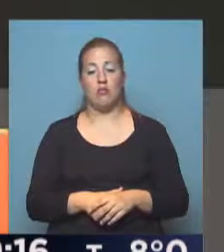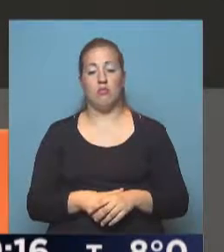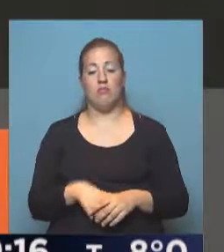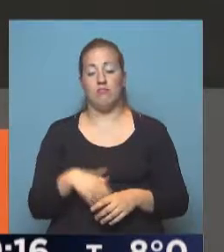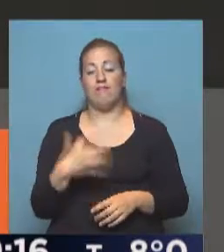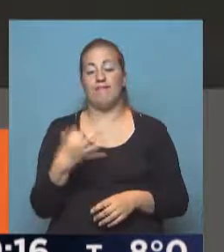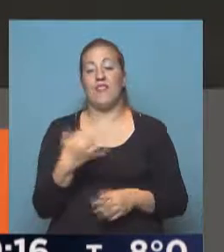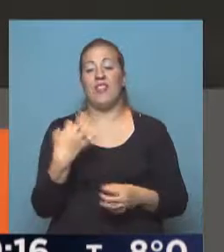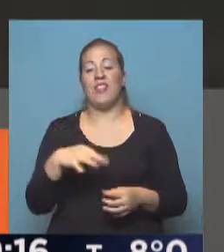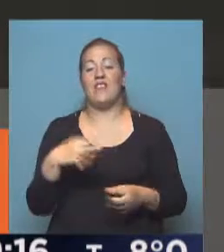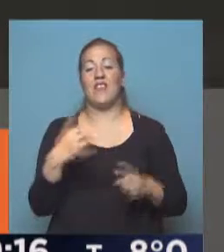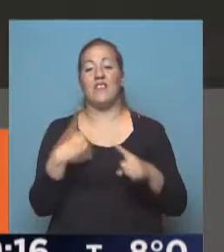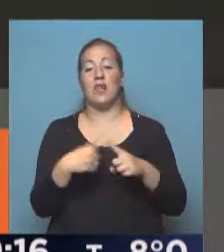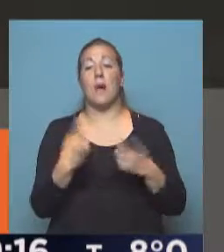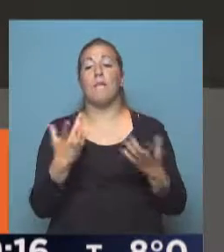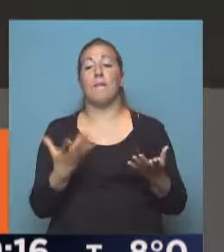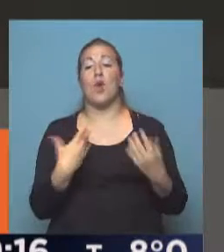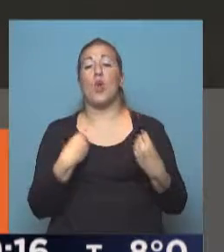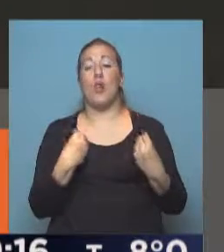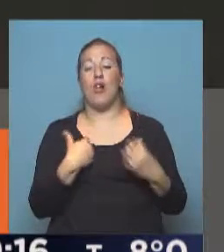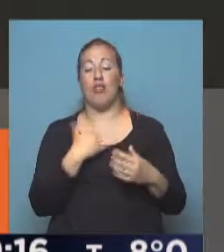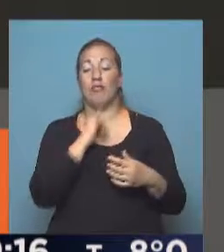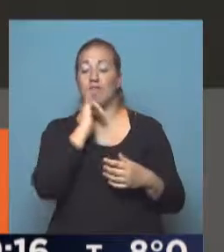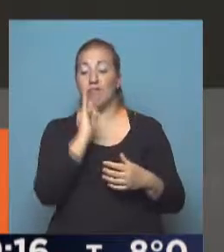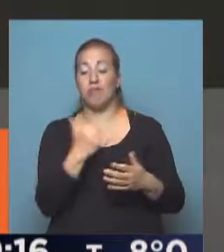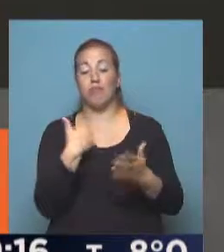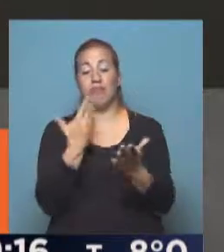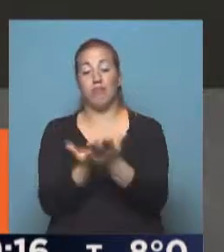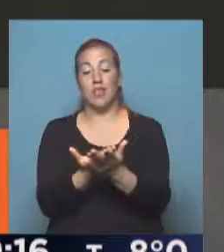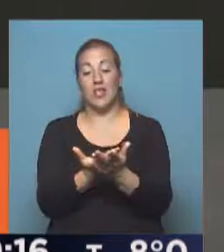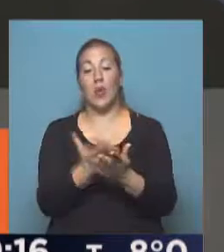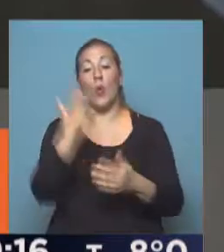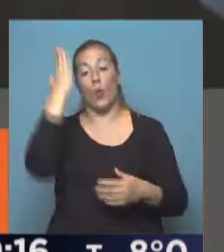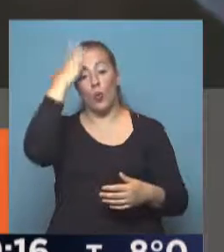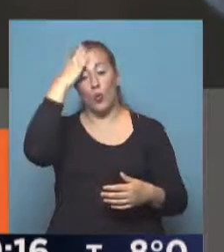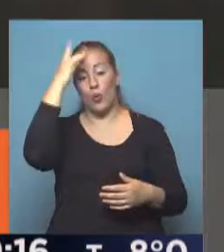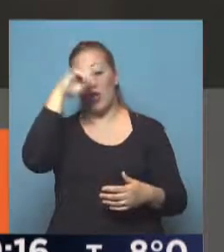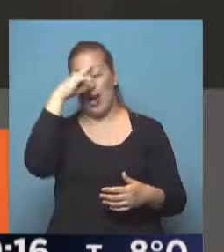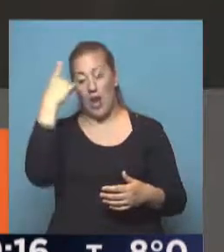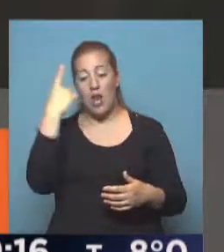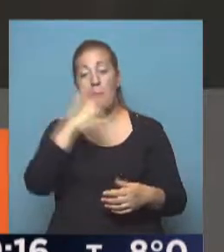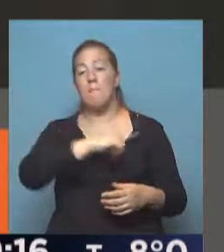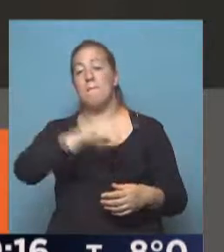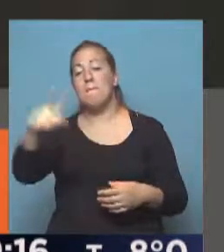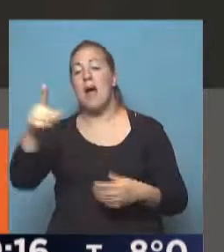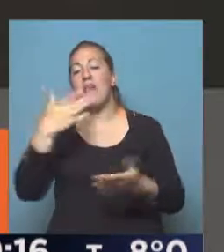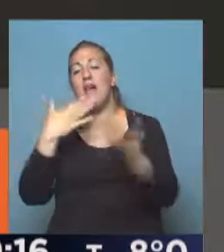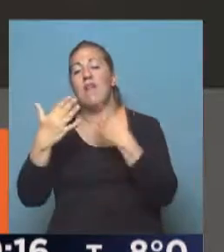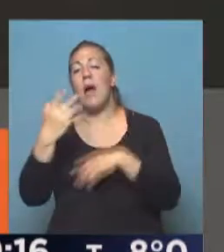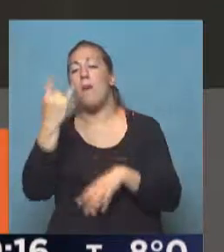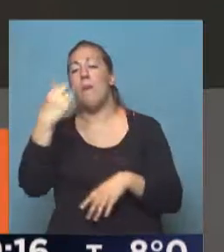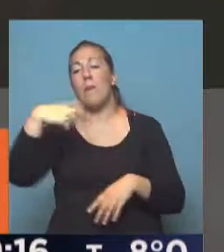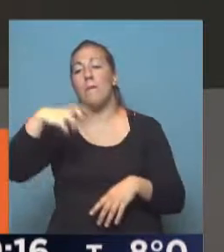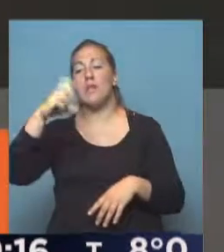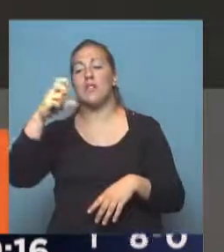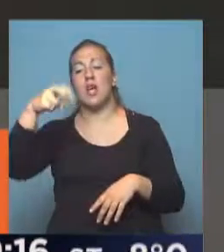tener un festival pero bueno cuando lo plantee desde cultura de la nación me derivaron a hablar con el psn y se